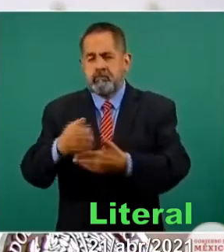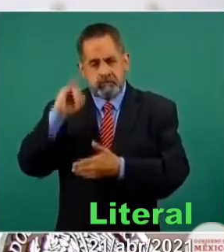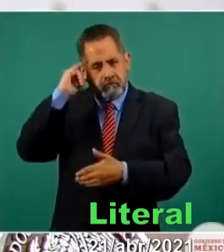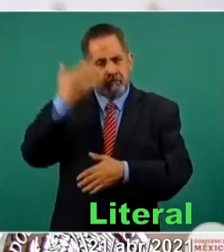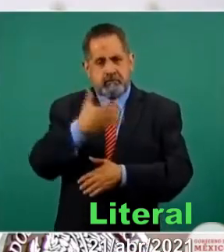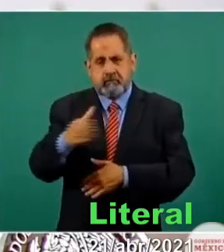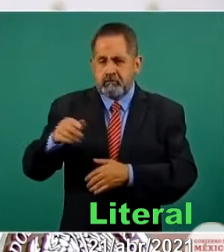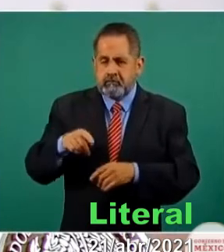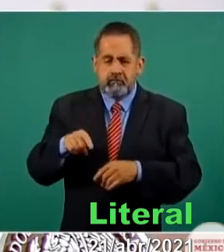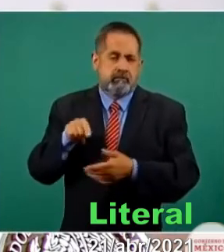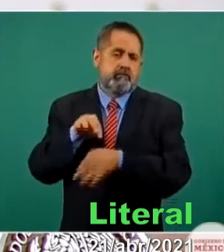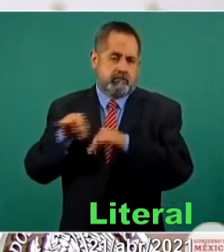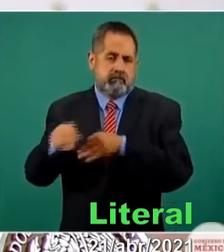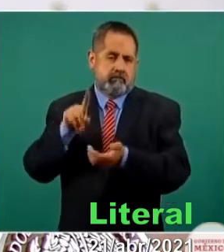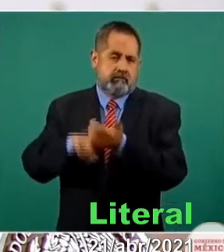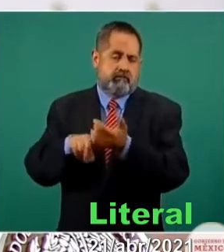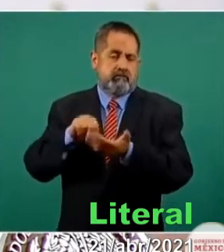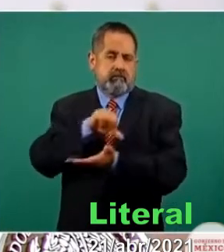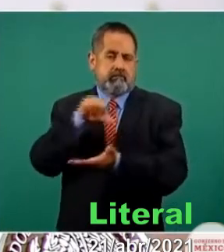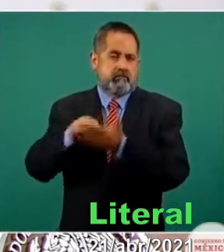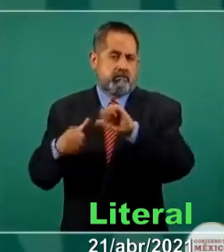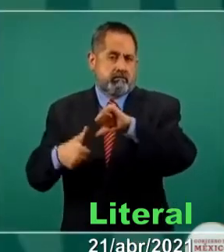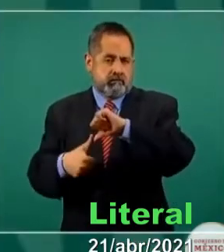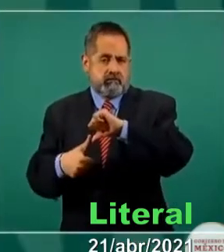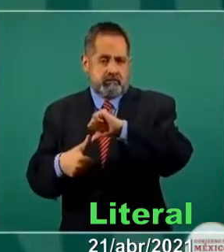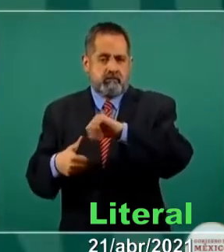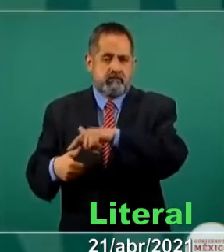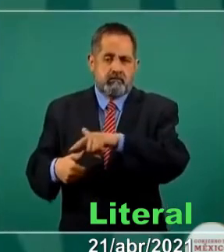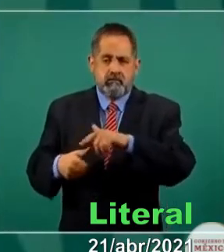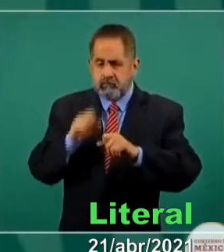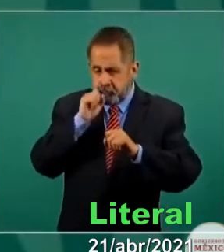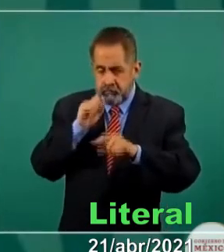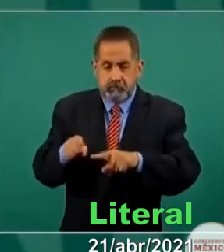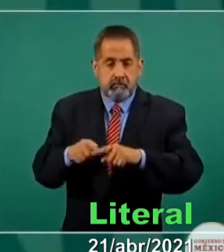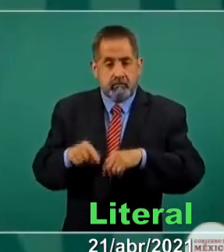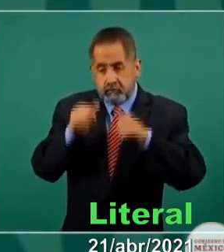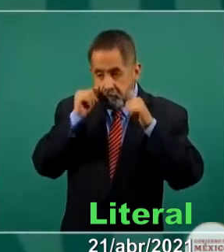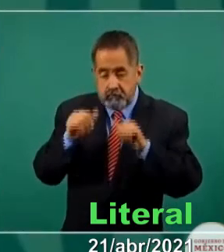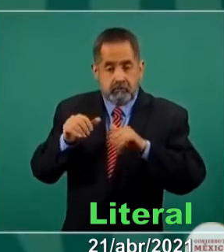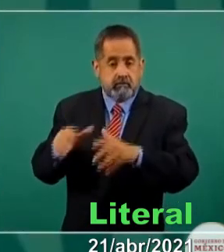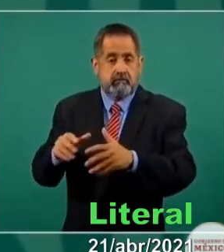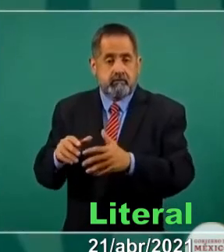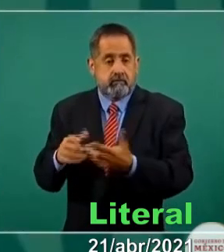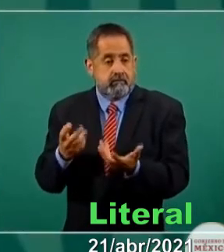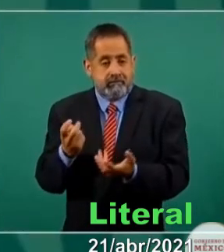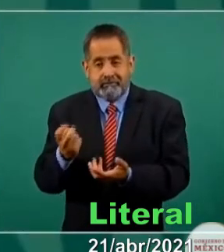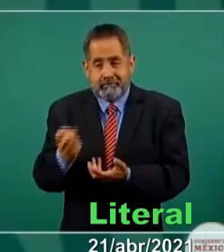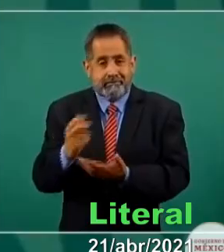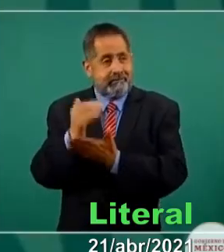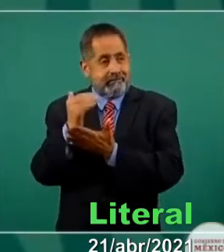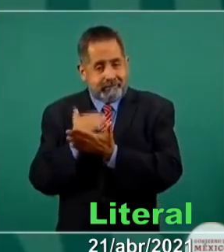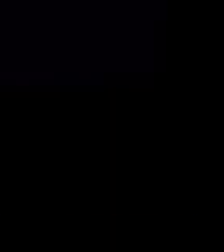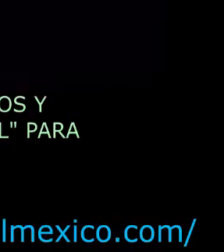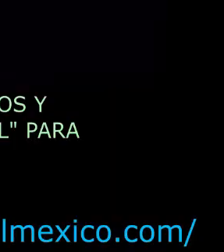campesinos centroamericanos y atender esto al mismo tiempo.